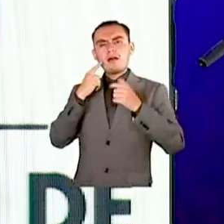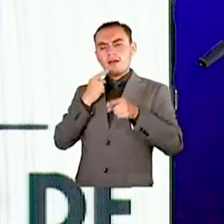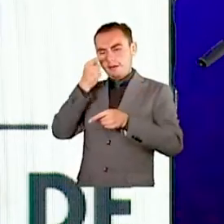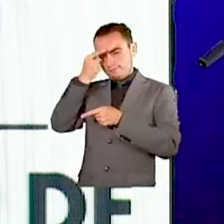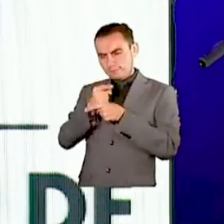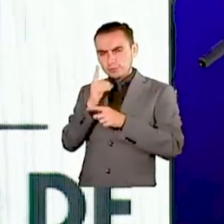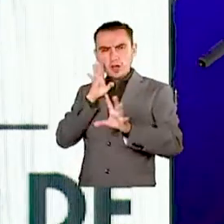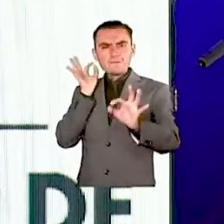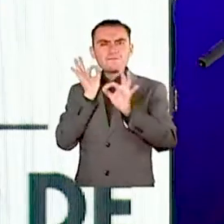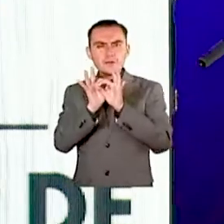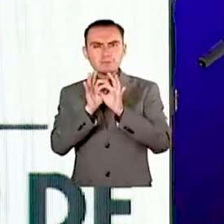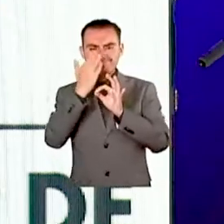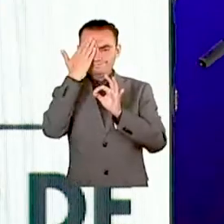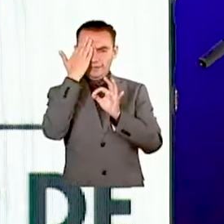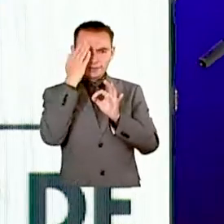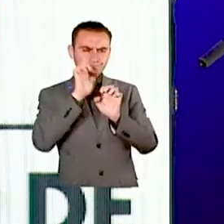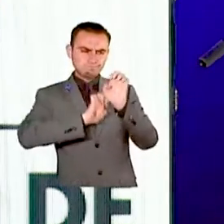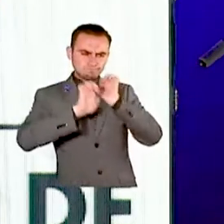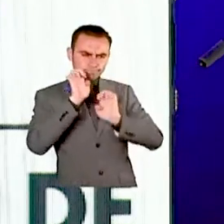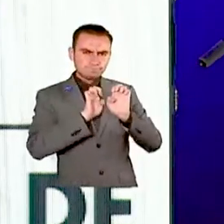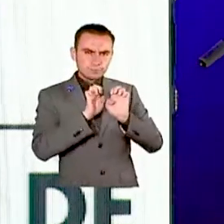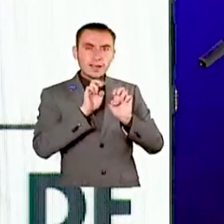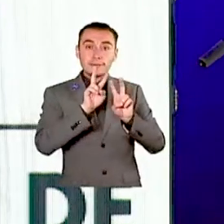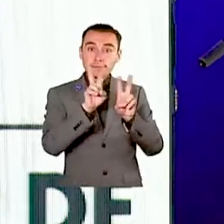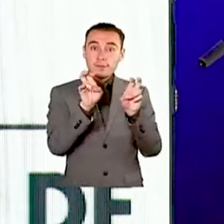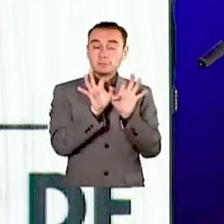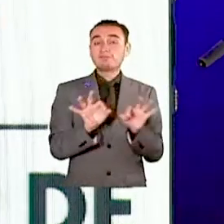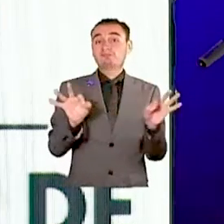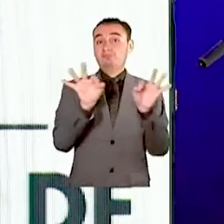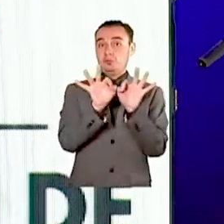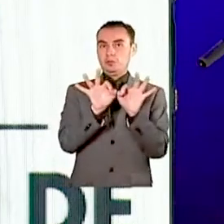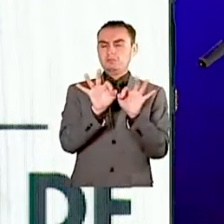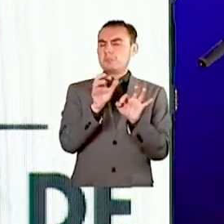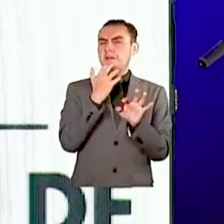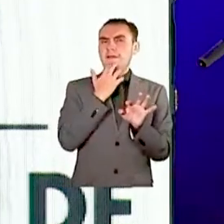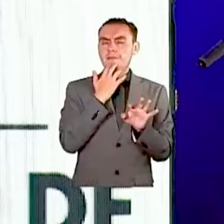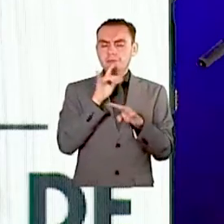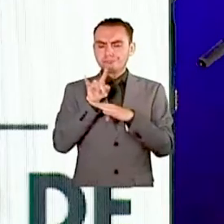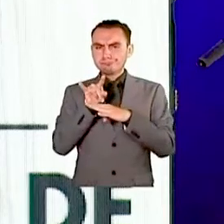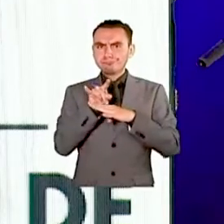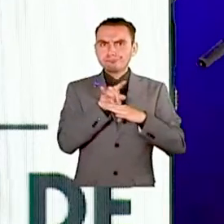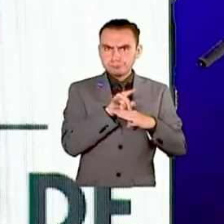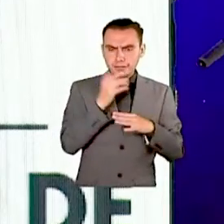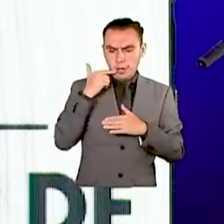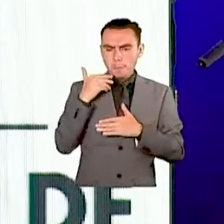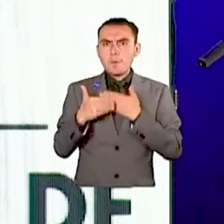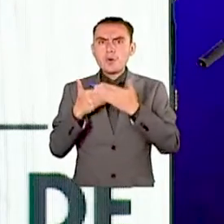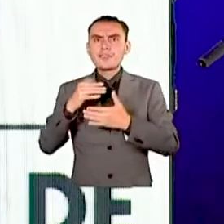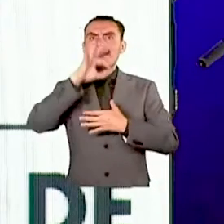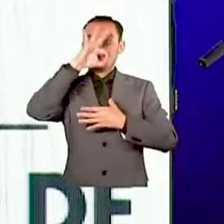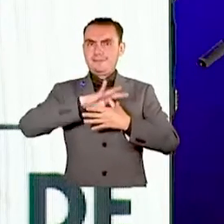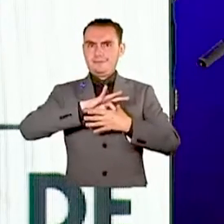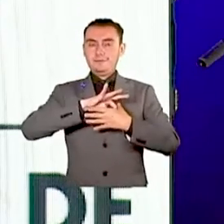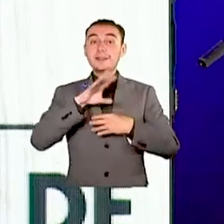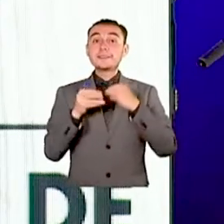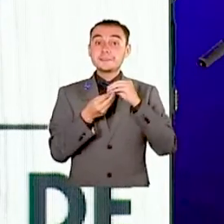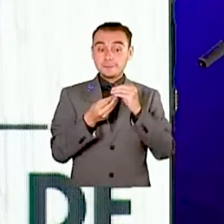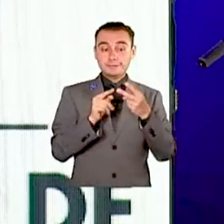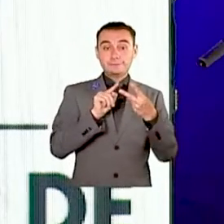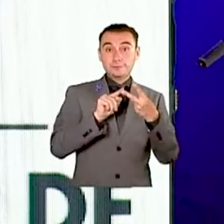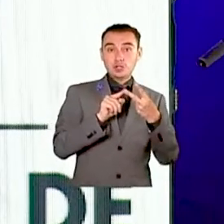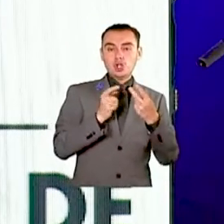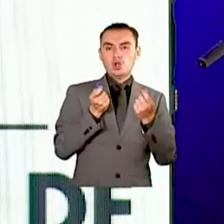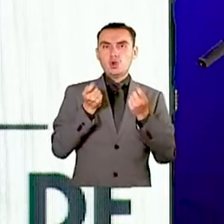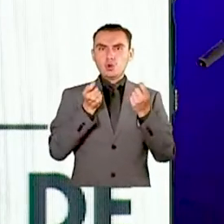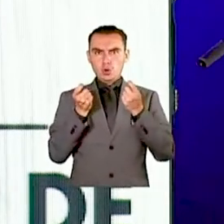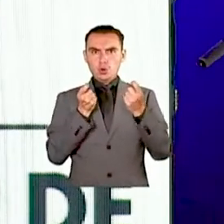desde un enfoque anticipatorio en asuntos tan importantes como la vigilancia de los procesos electorales, el control